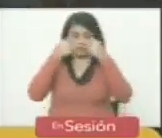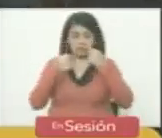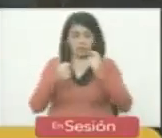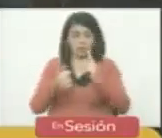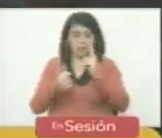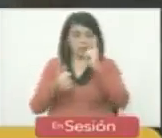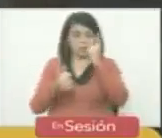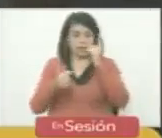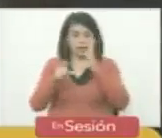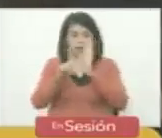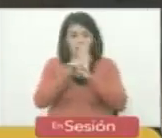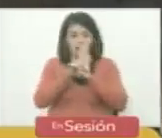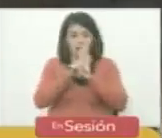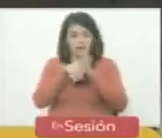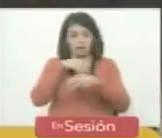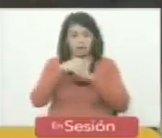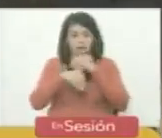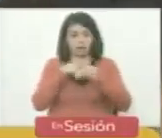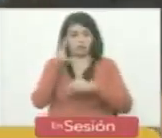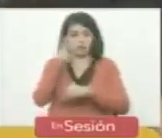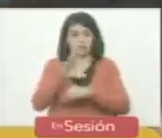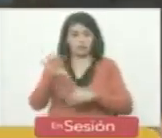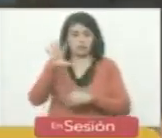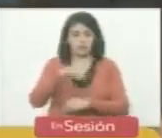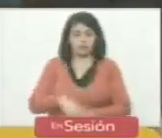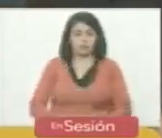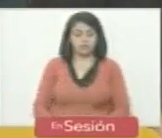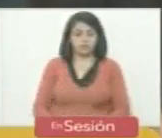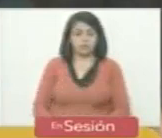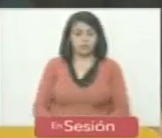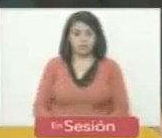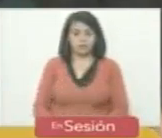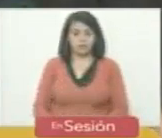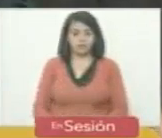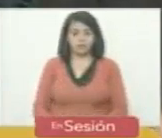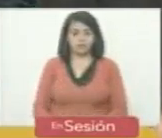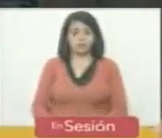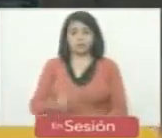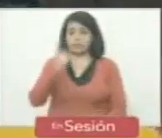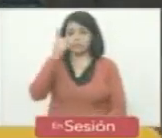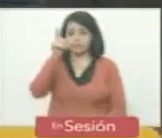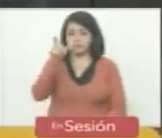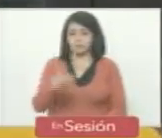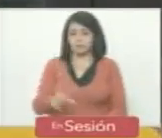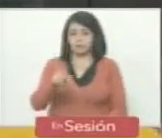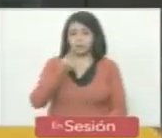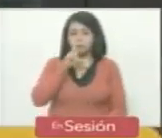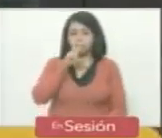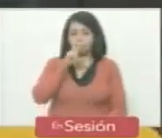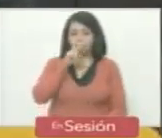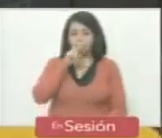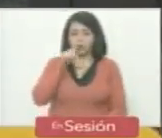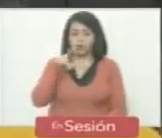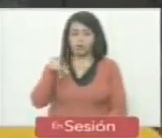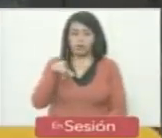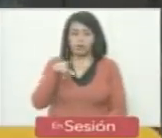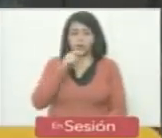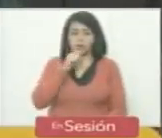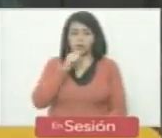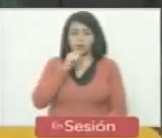habló en Venezuela del Código Orgánico Procesal Penal, la primera persona que habló de eso fue